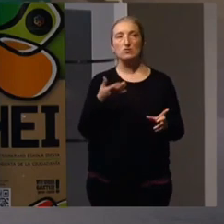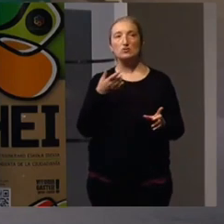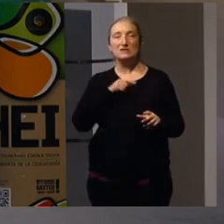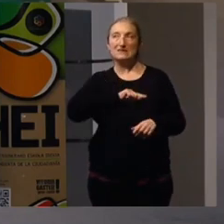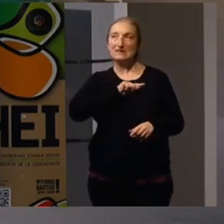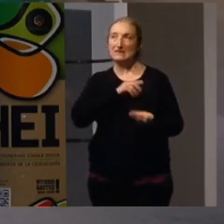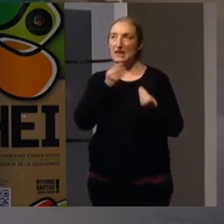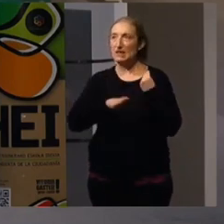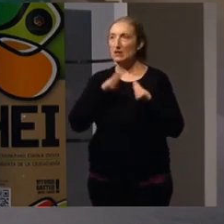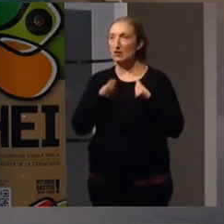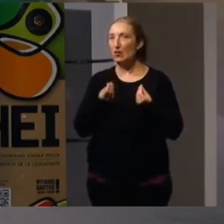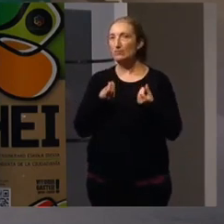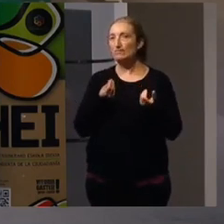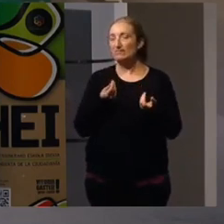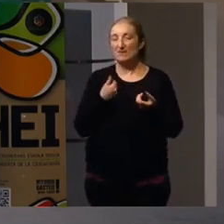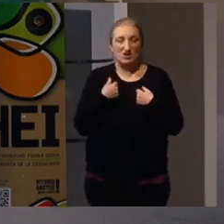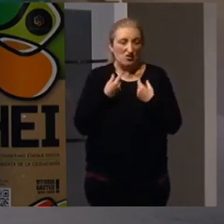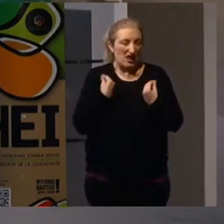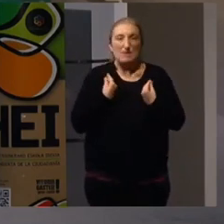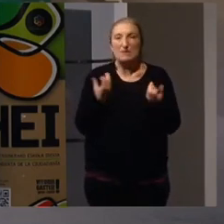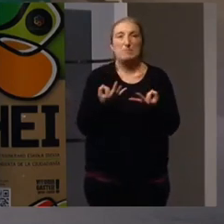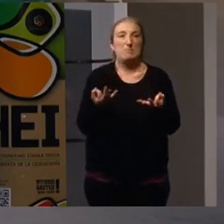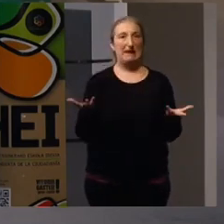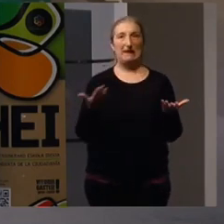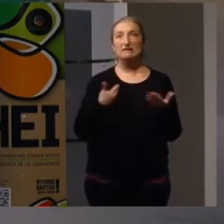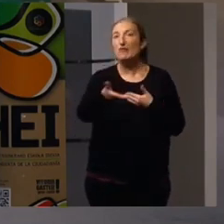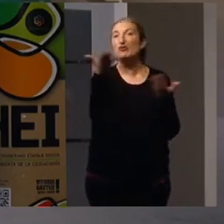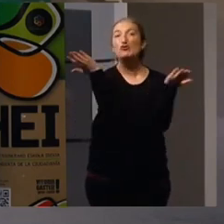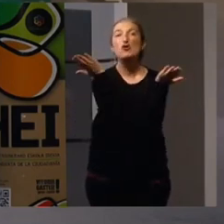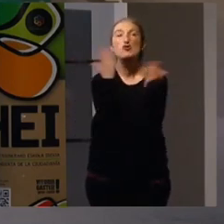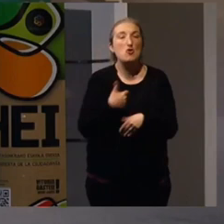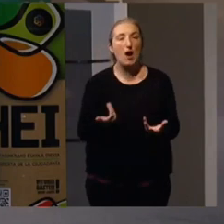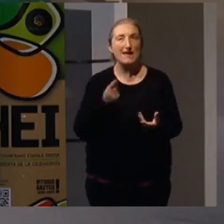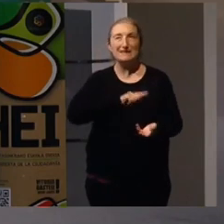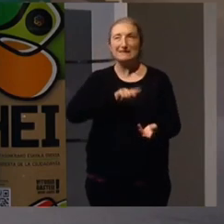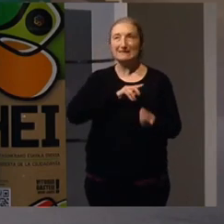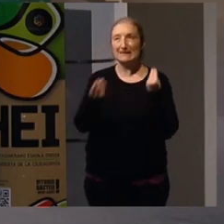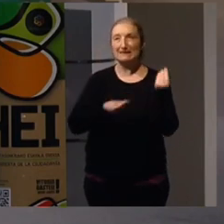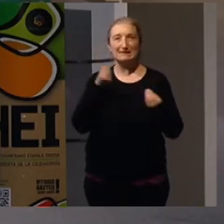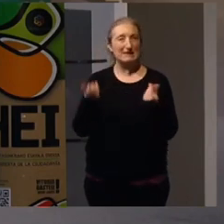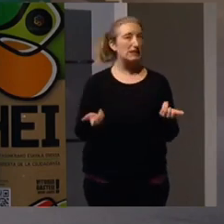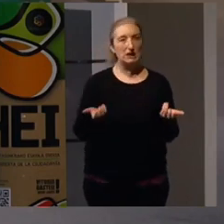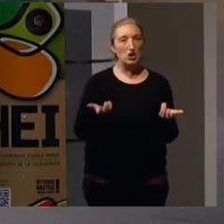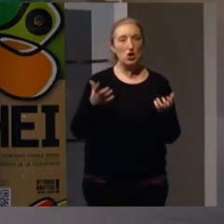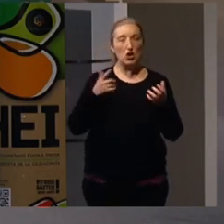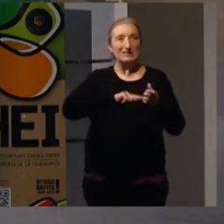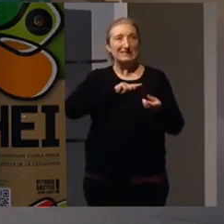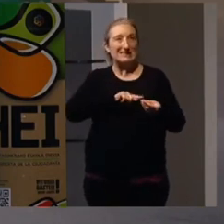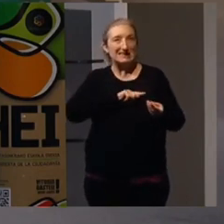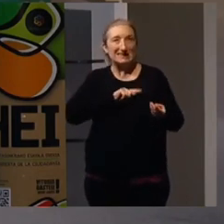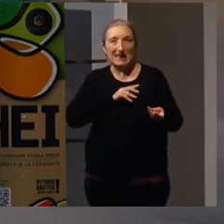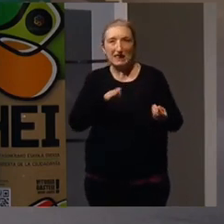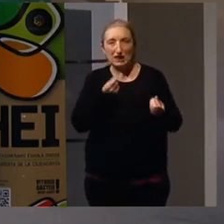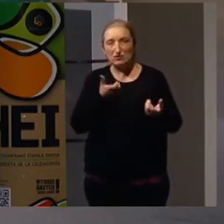de una sensación de no pintar nada, ¿no? Y de no tener posibilidad de un futuro. Digamos que es como un poco toda esta